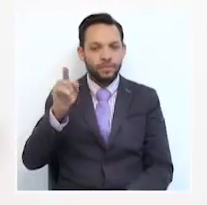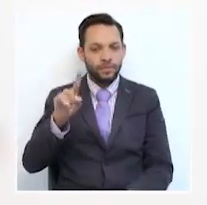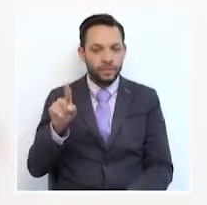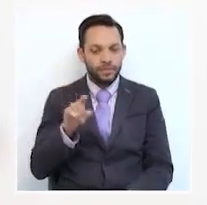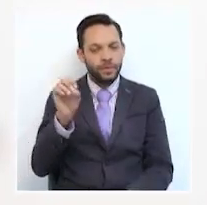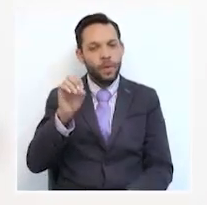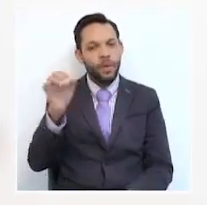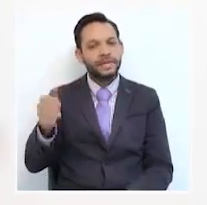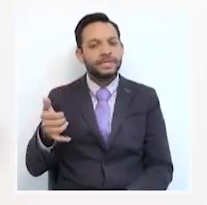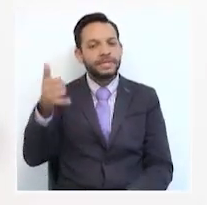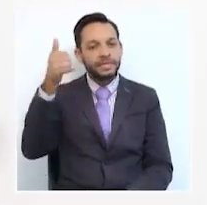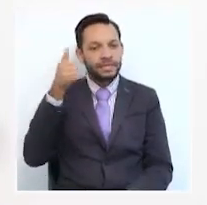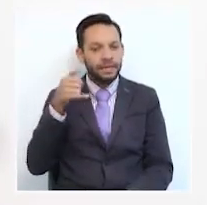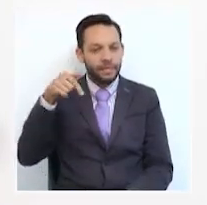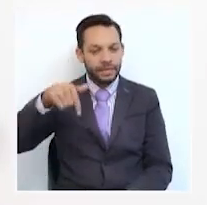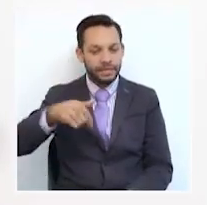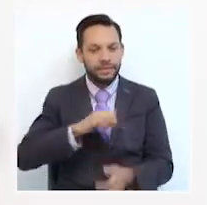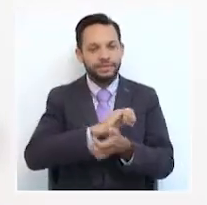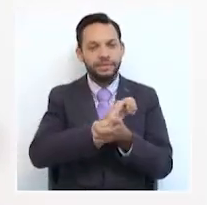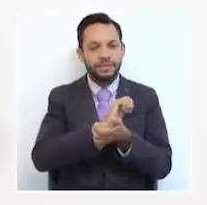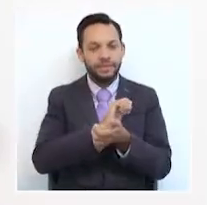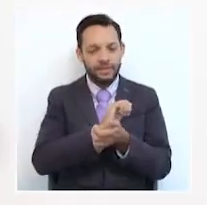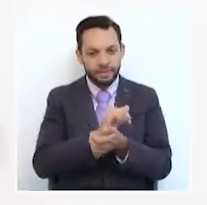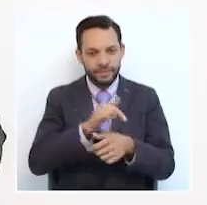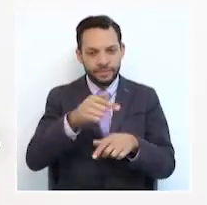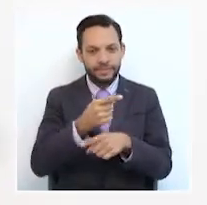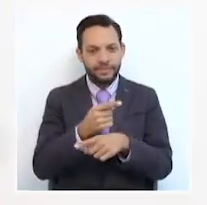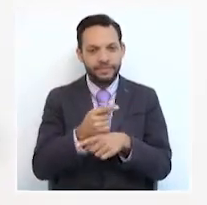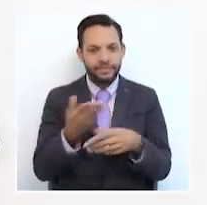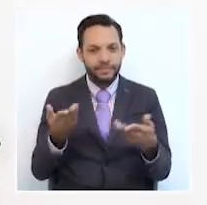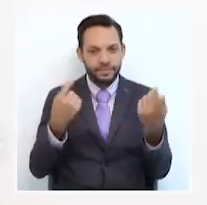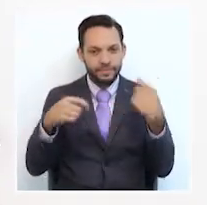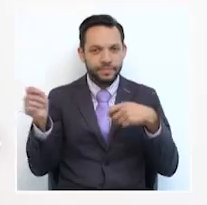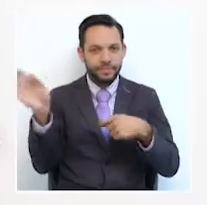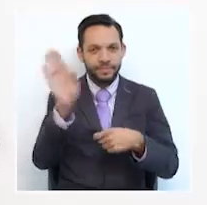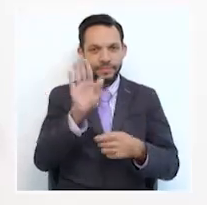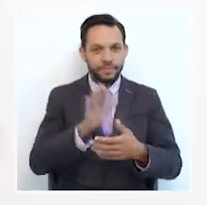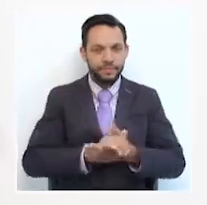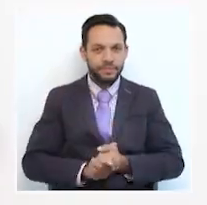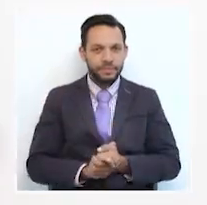0 18 mil 127 222 estamos en directo y hablemos